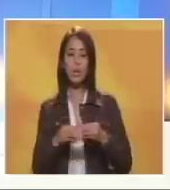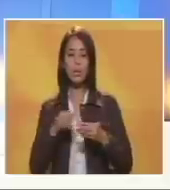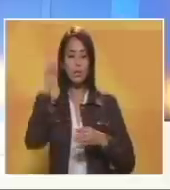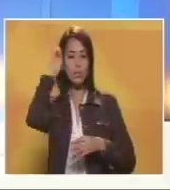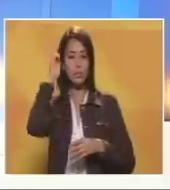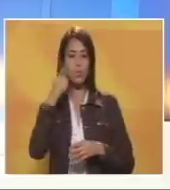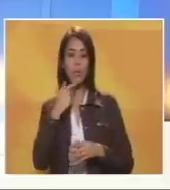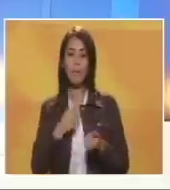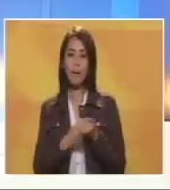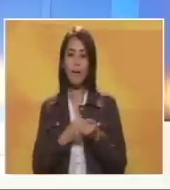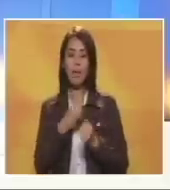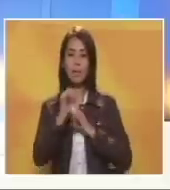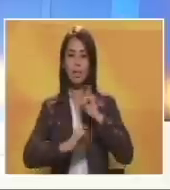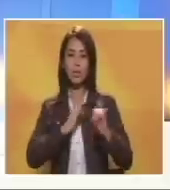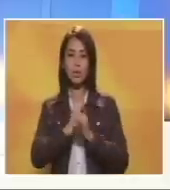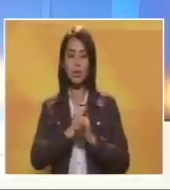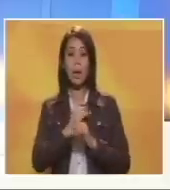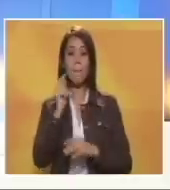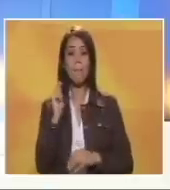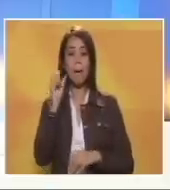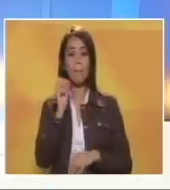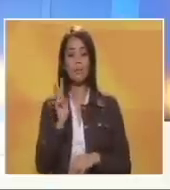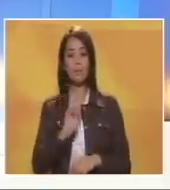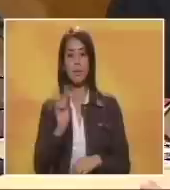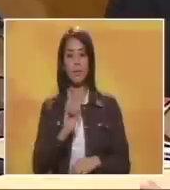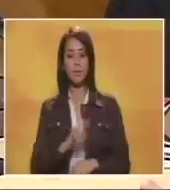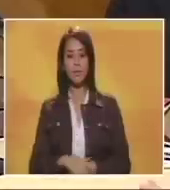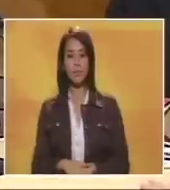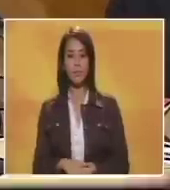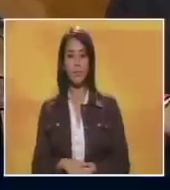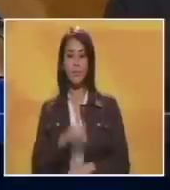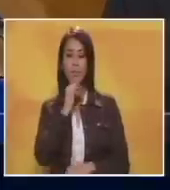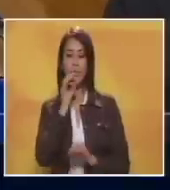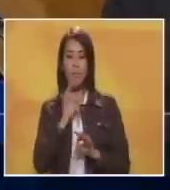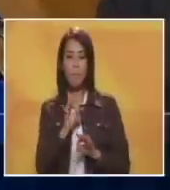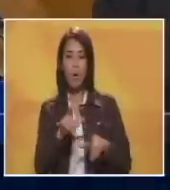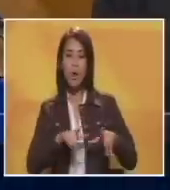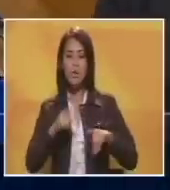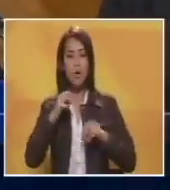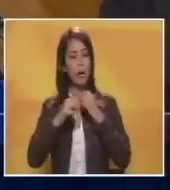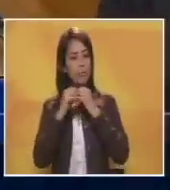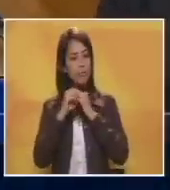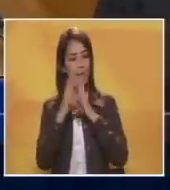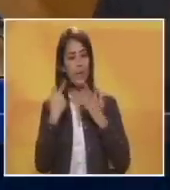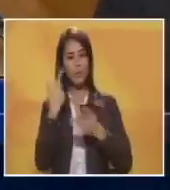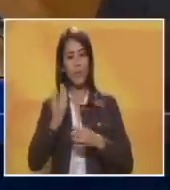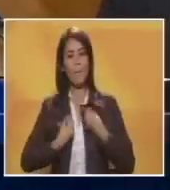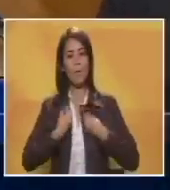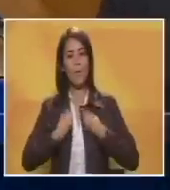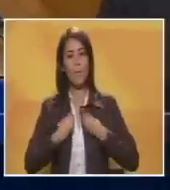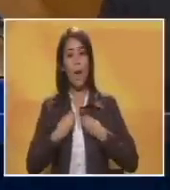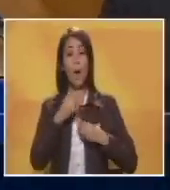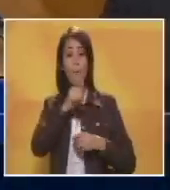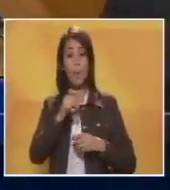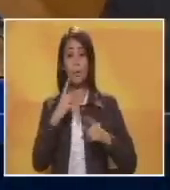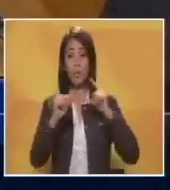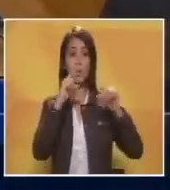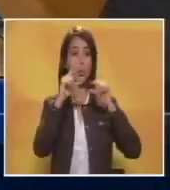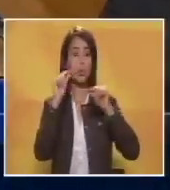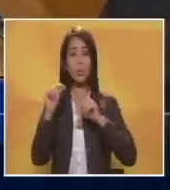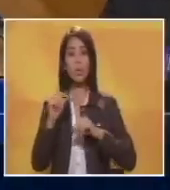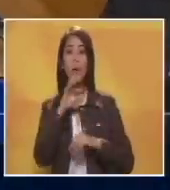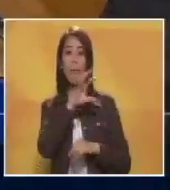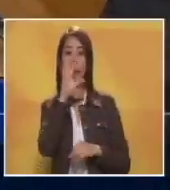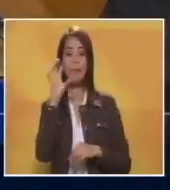el respaldo internacional al Parlamento venezolano. Florido aseveró que la región está claramente preocupada por el éxodo de venezolanos a otros